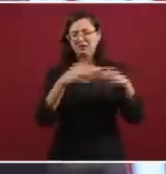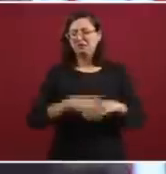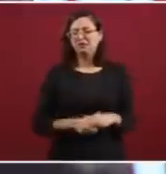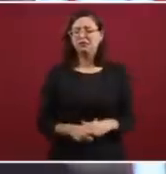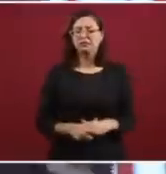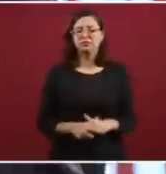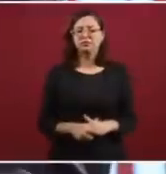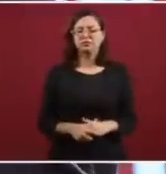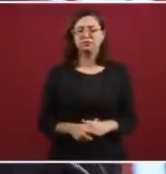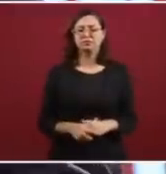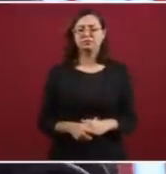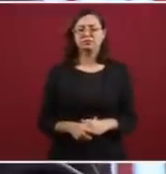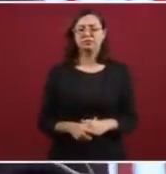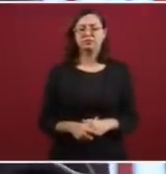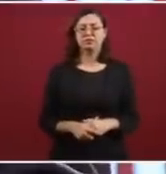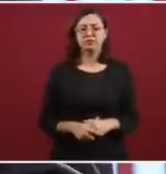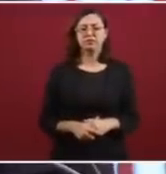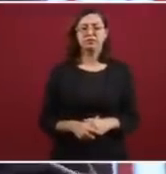pero